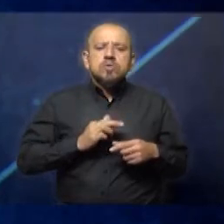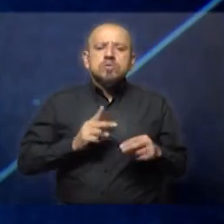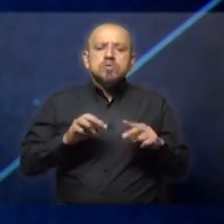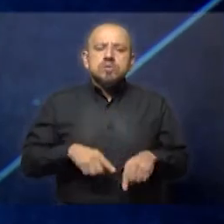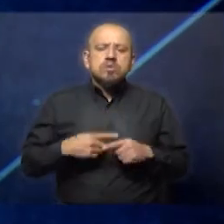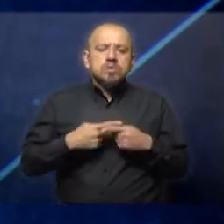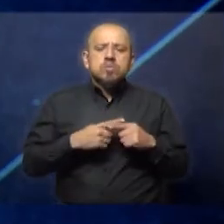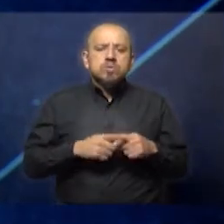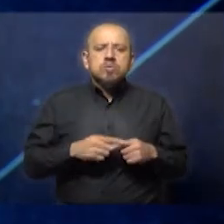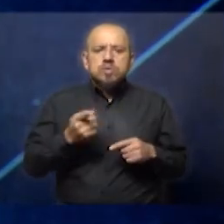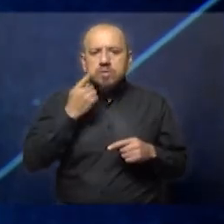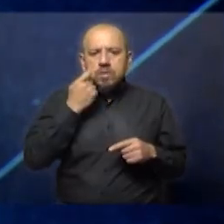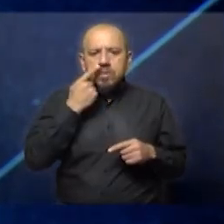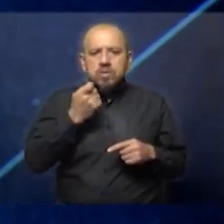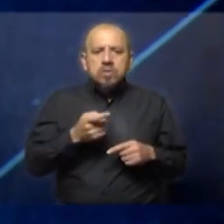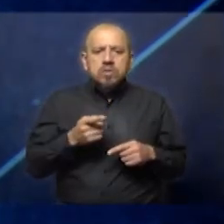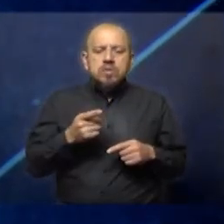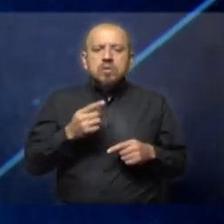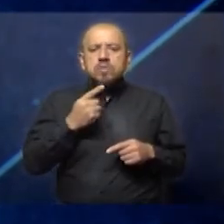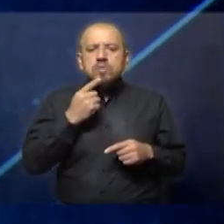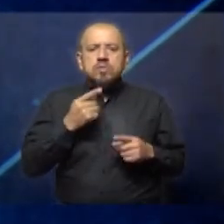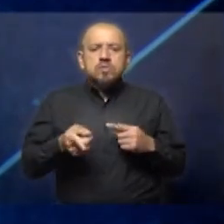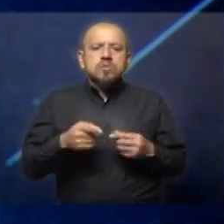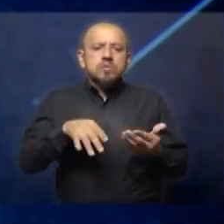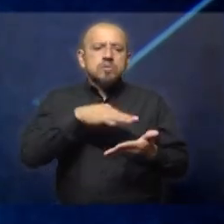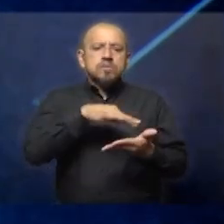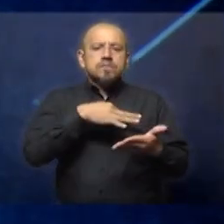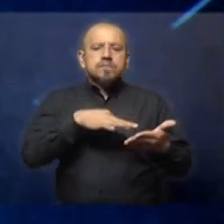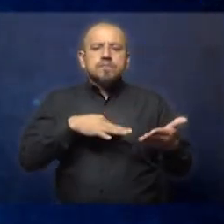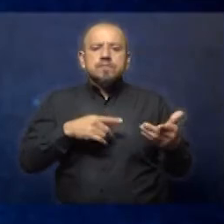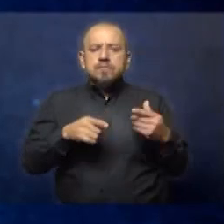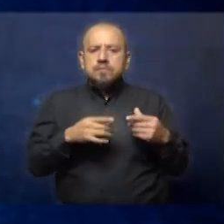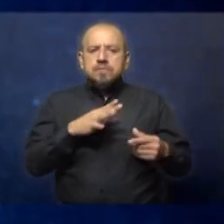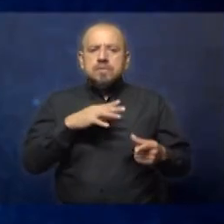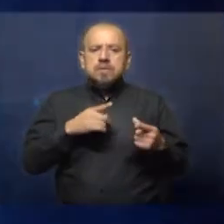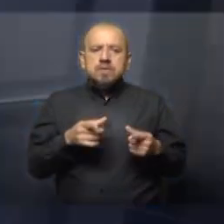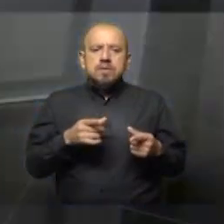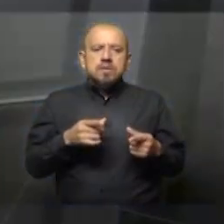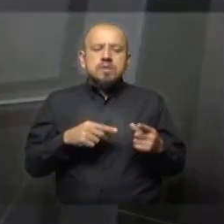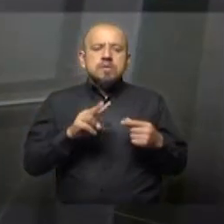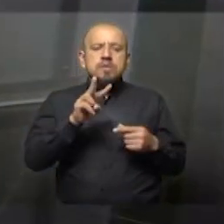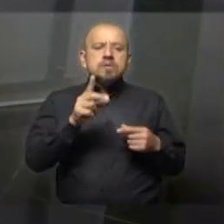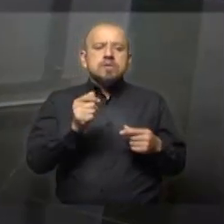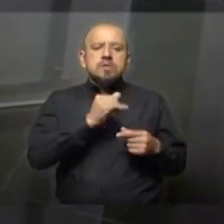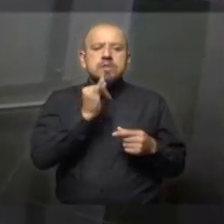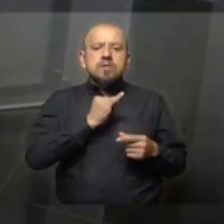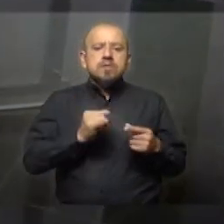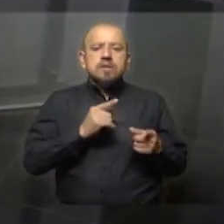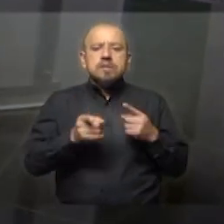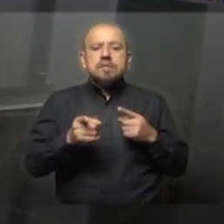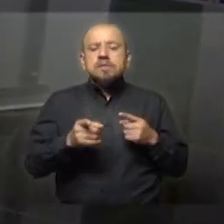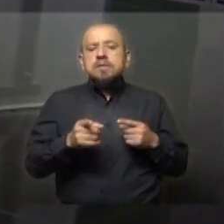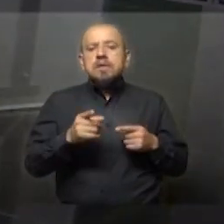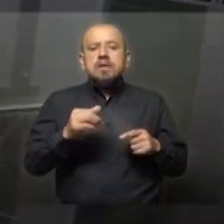discusión entre varones si no sé si han leído algún párrafo van a ver que que va a salir se refiere a los feministas